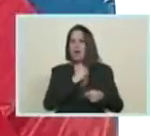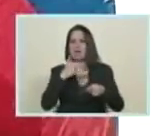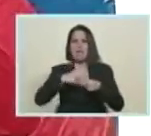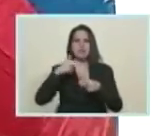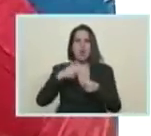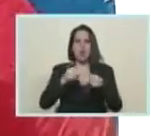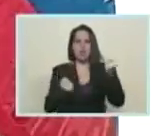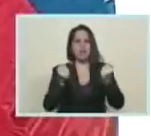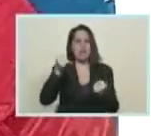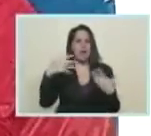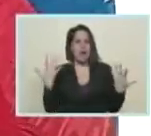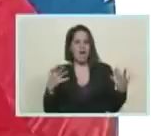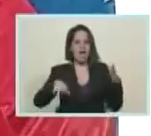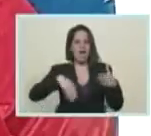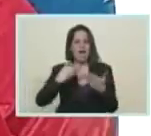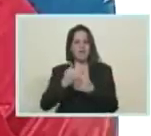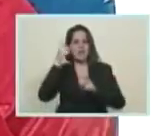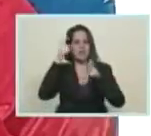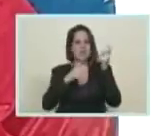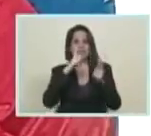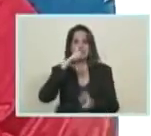este país hasta que Chávez se vaya.